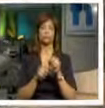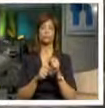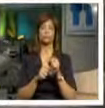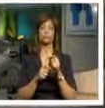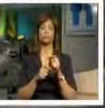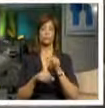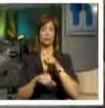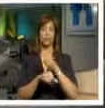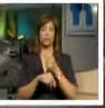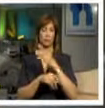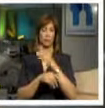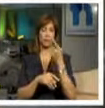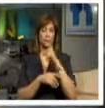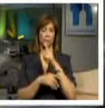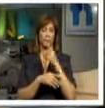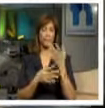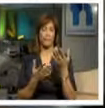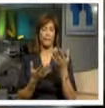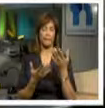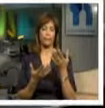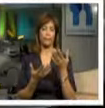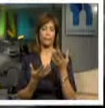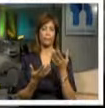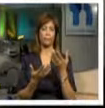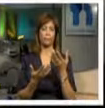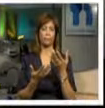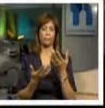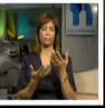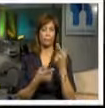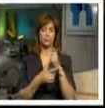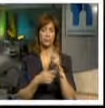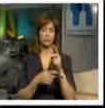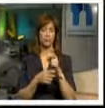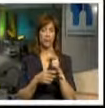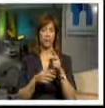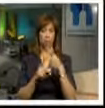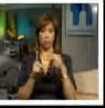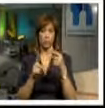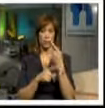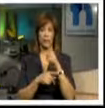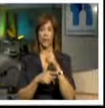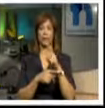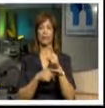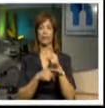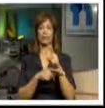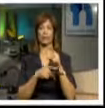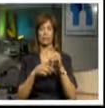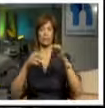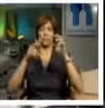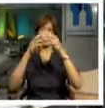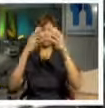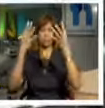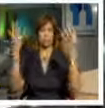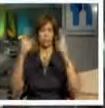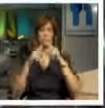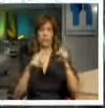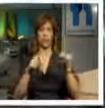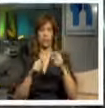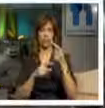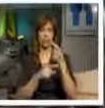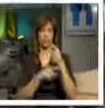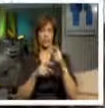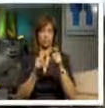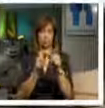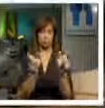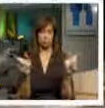se instalan este es el video donde se muestra en verdad las instalaciones hoteleras en los espejos superiores en los jacuzzis en los